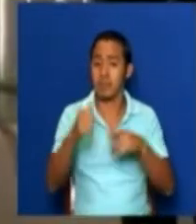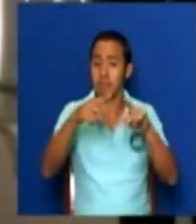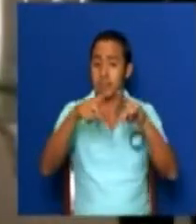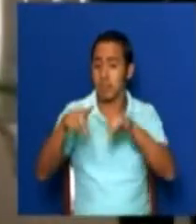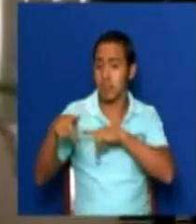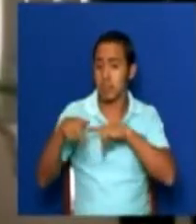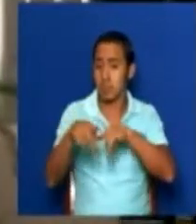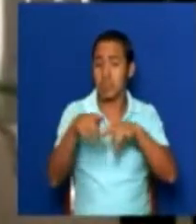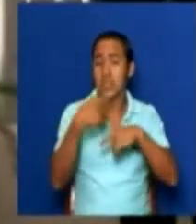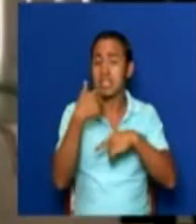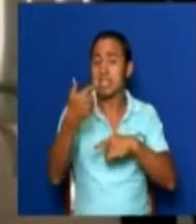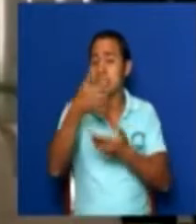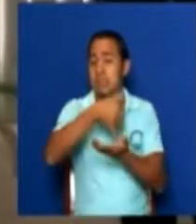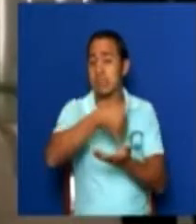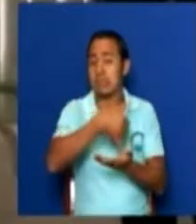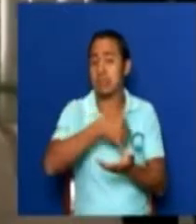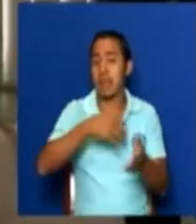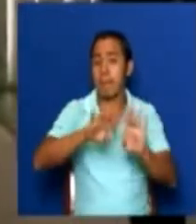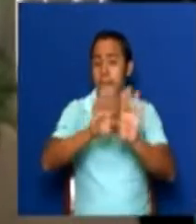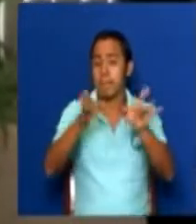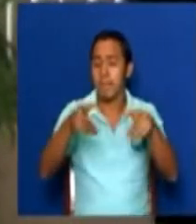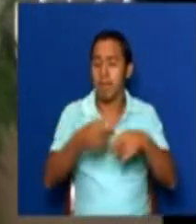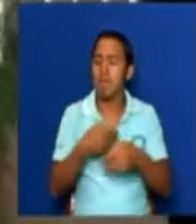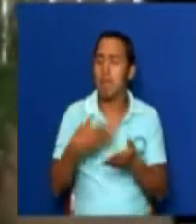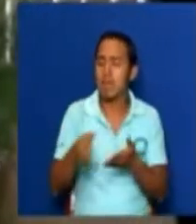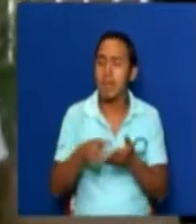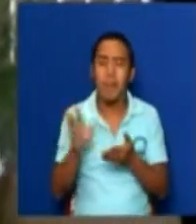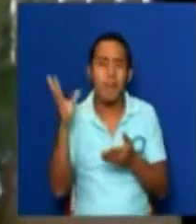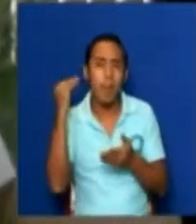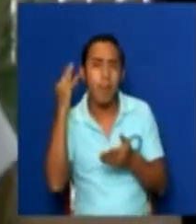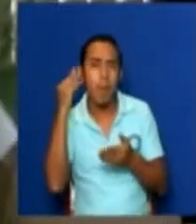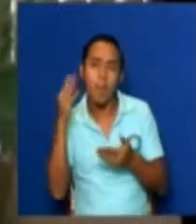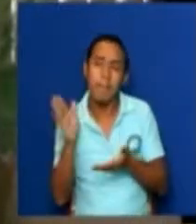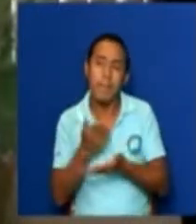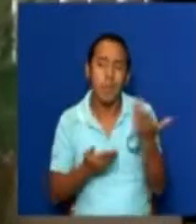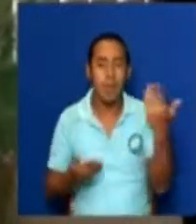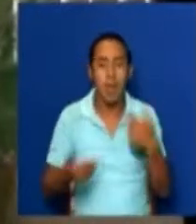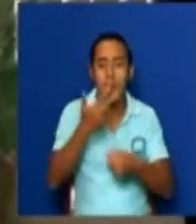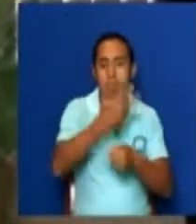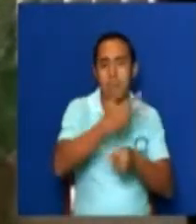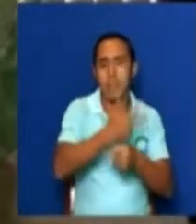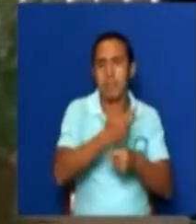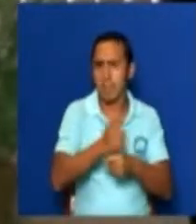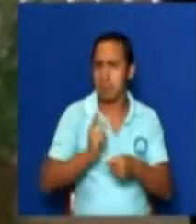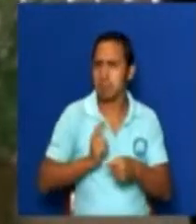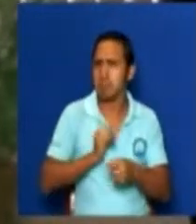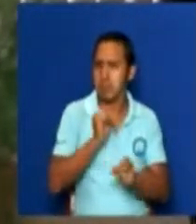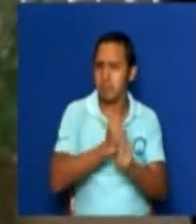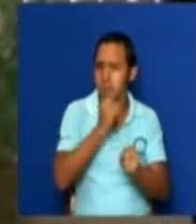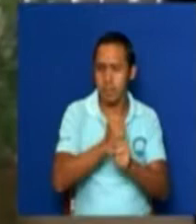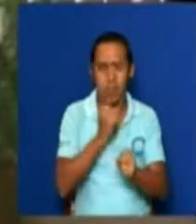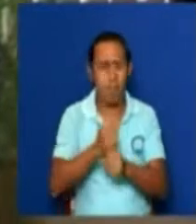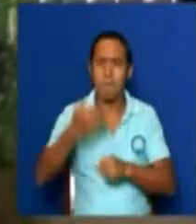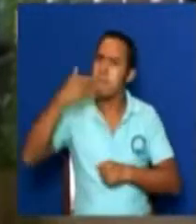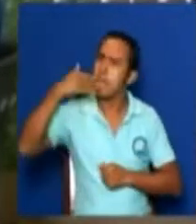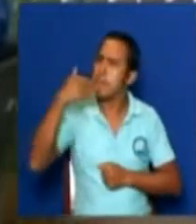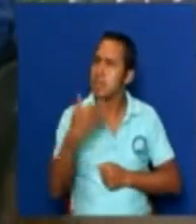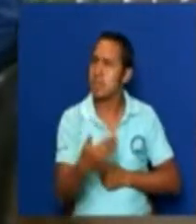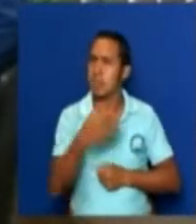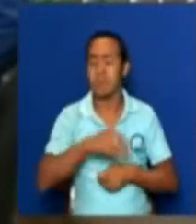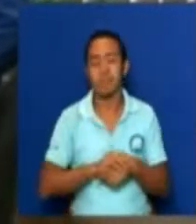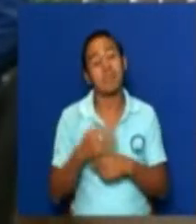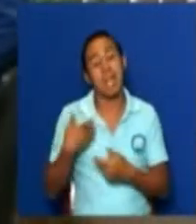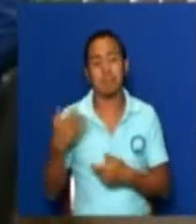Nosotras, las mujeres. Porque nos convencen de que nos llevan a Guatemala y que en Guatemala hay un trabajo precioso y lo que nos llevan